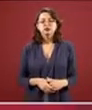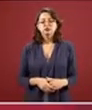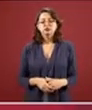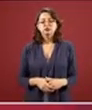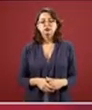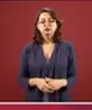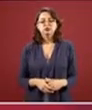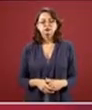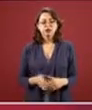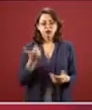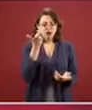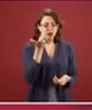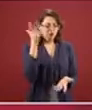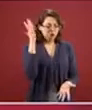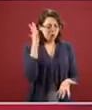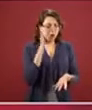se termina el dinero